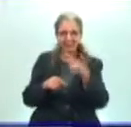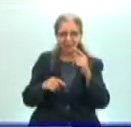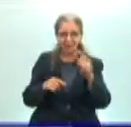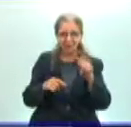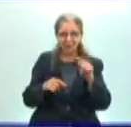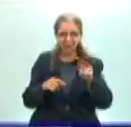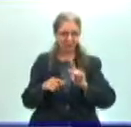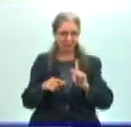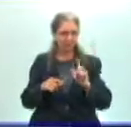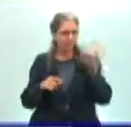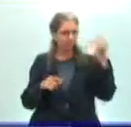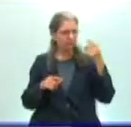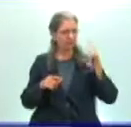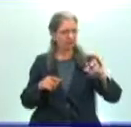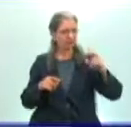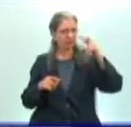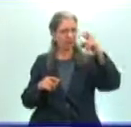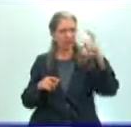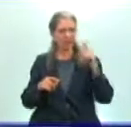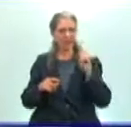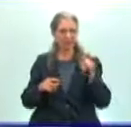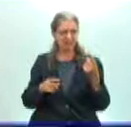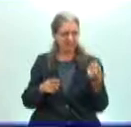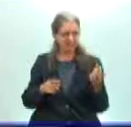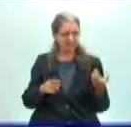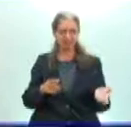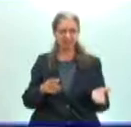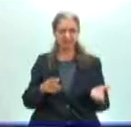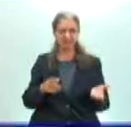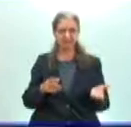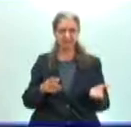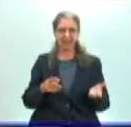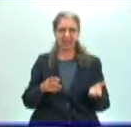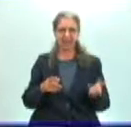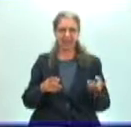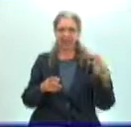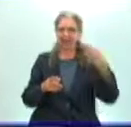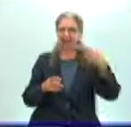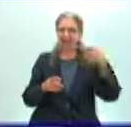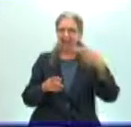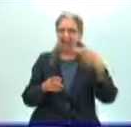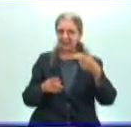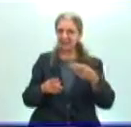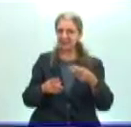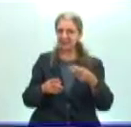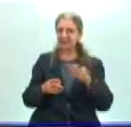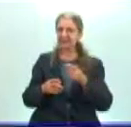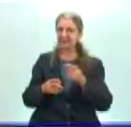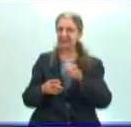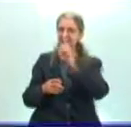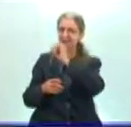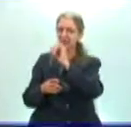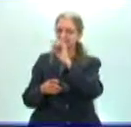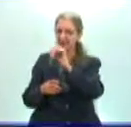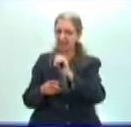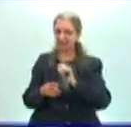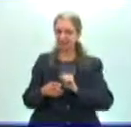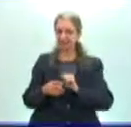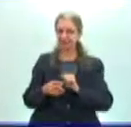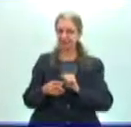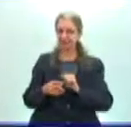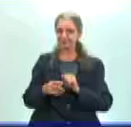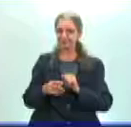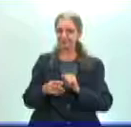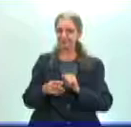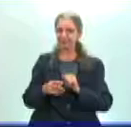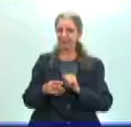de la escalera. Es la medida desconocida. Pongámosle la letra H a la altura de la escalera y planteemos la ecuación. Y la resolvemos. Por